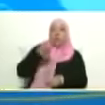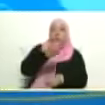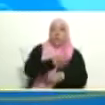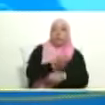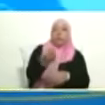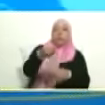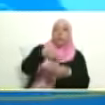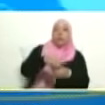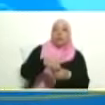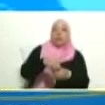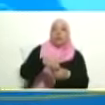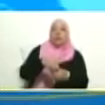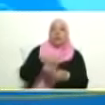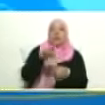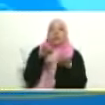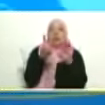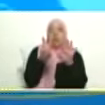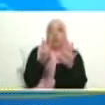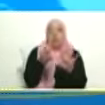llegamos a la cifra de